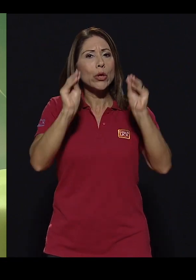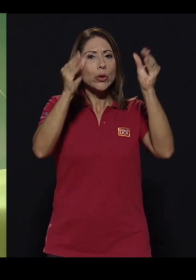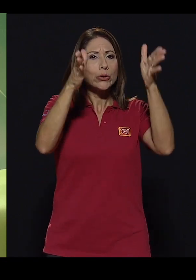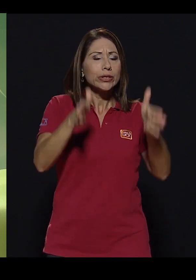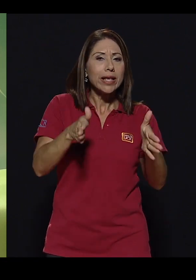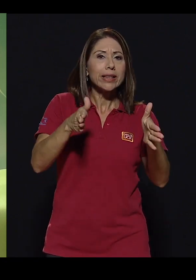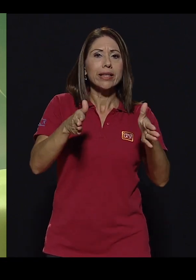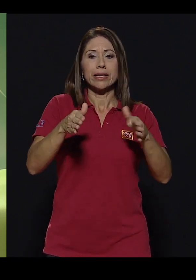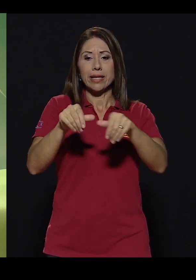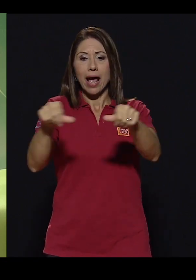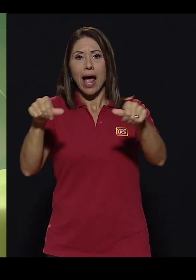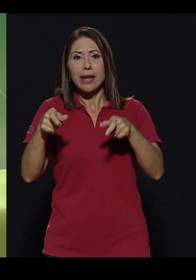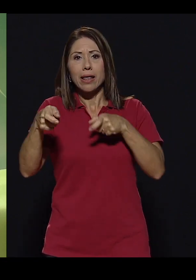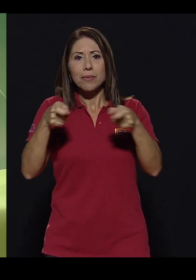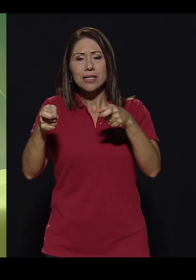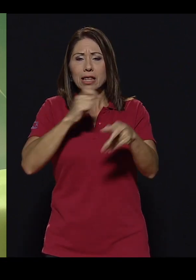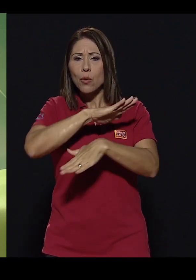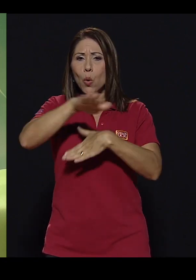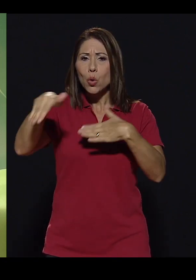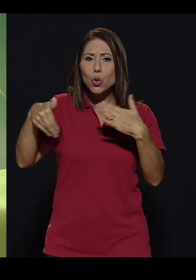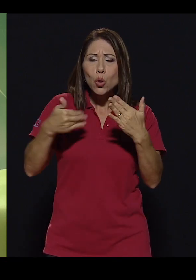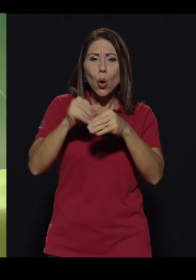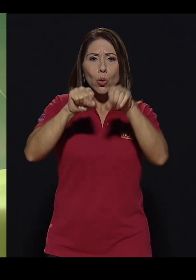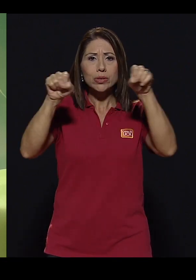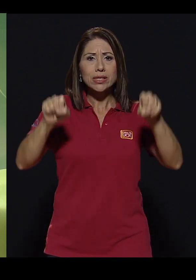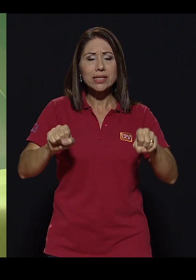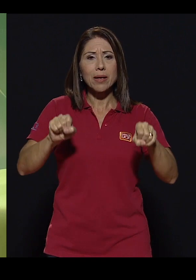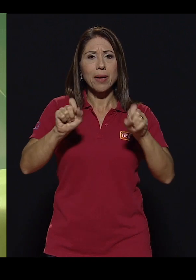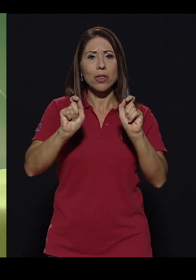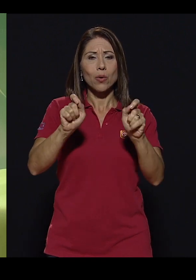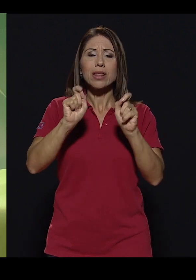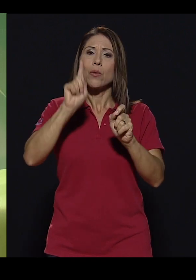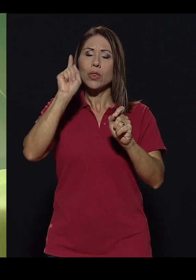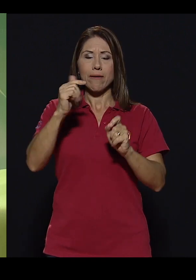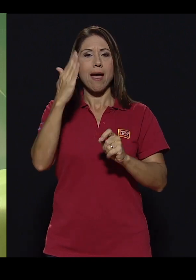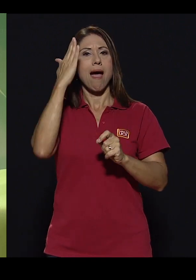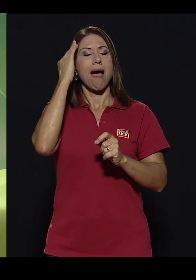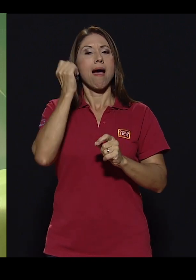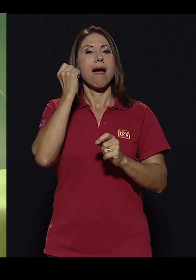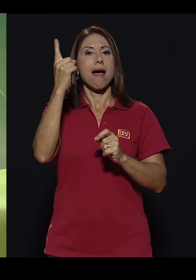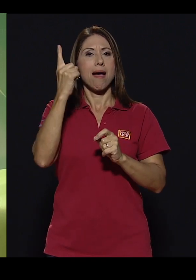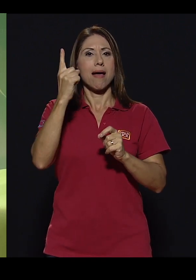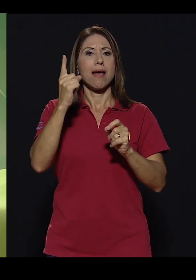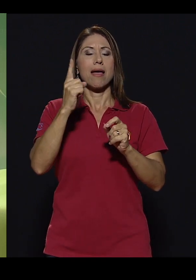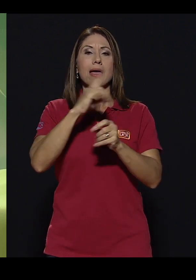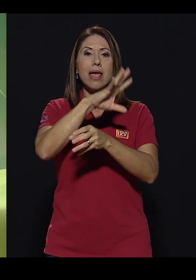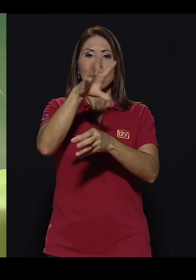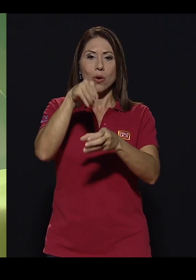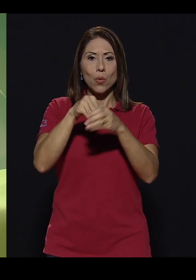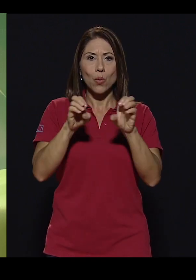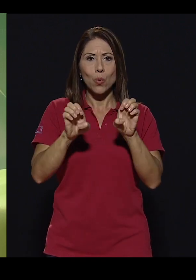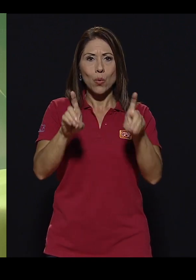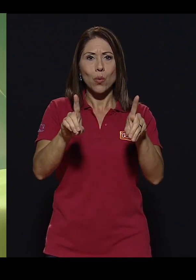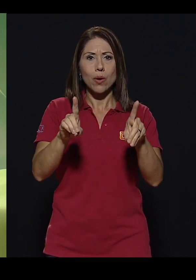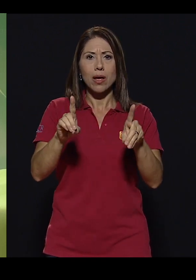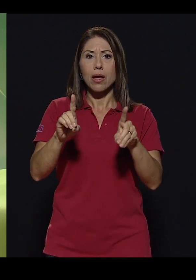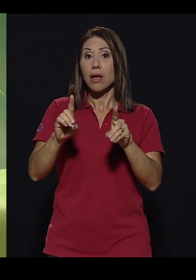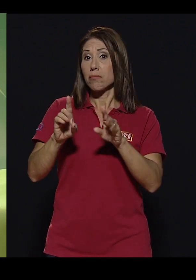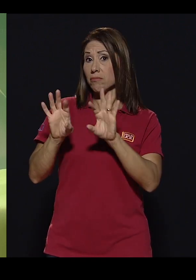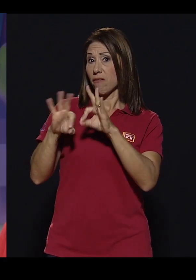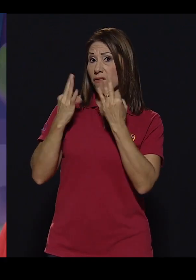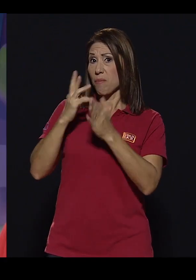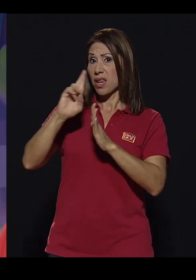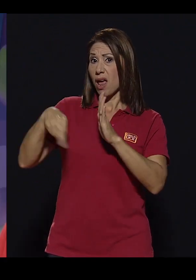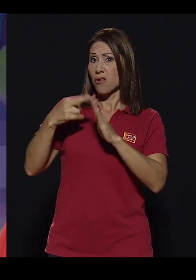gente que forma este sistema educativo esté en sintonía con esta inclusión educativa qué papel juega la familia también